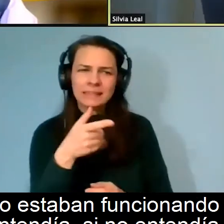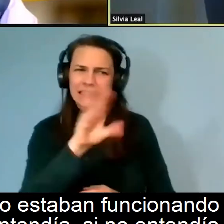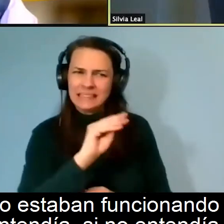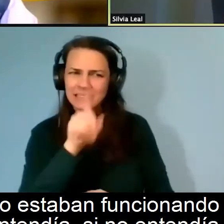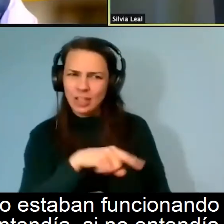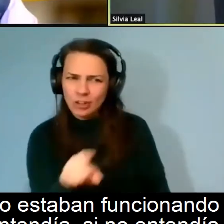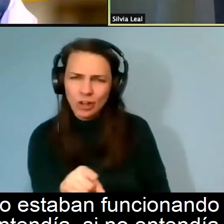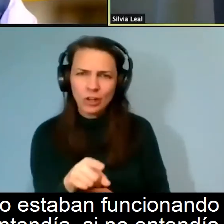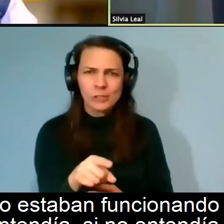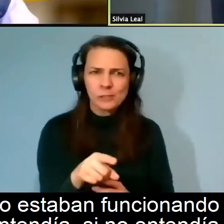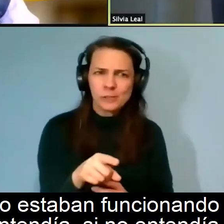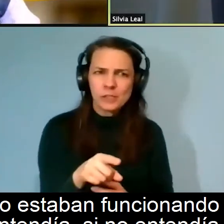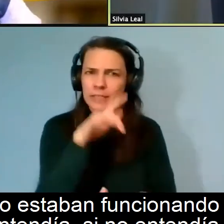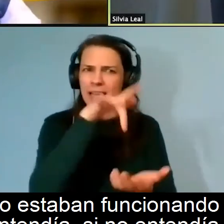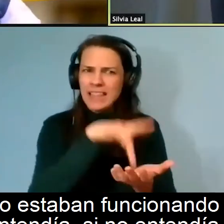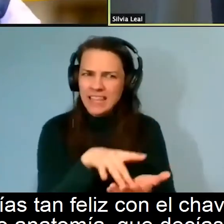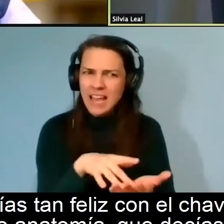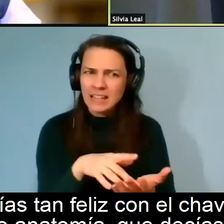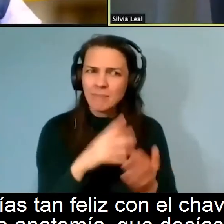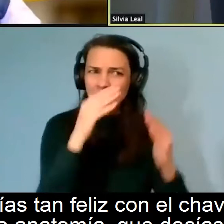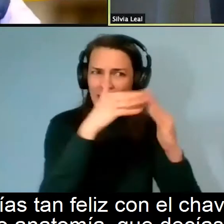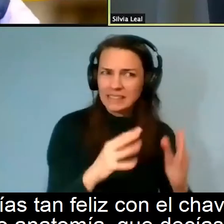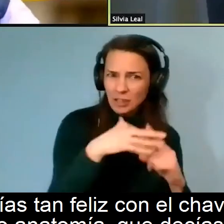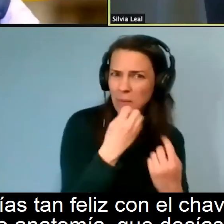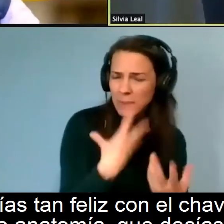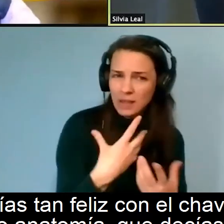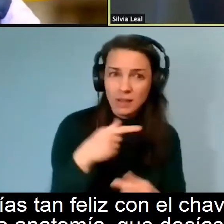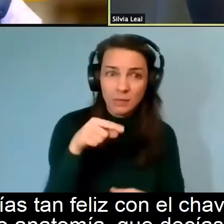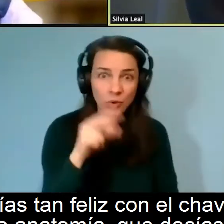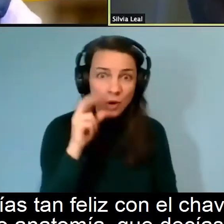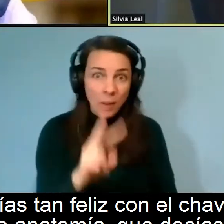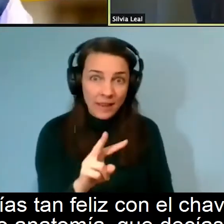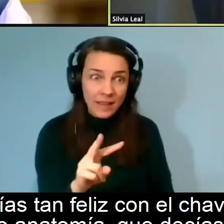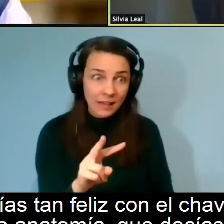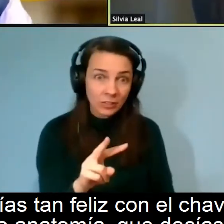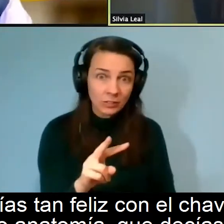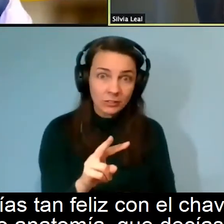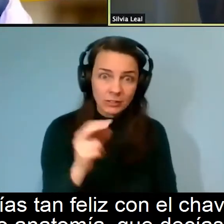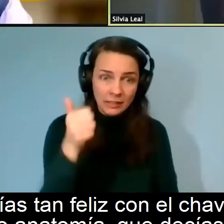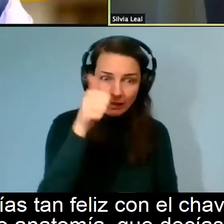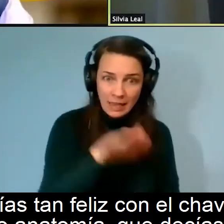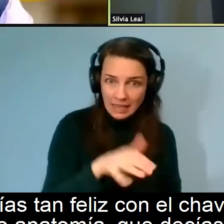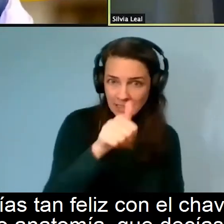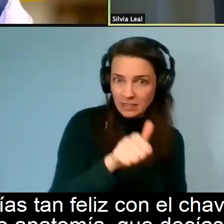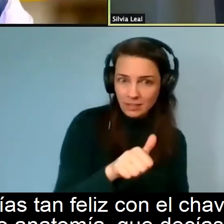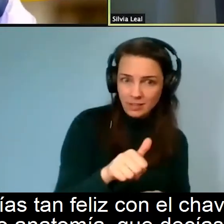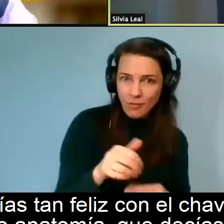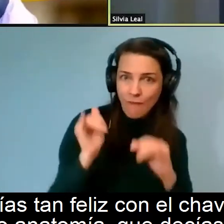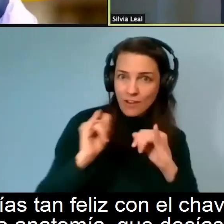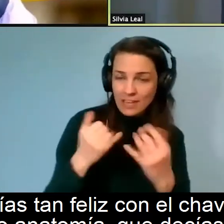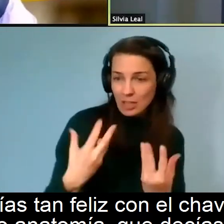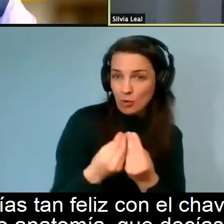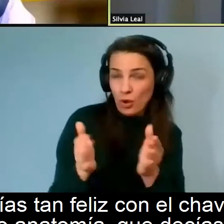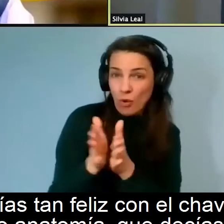no entendía, que si ese día había estado bien en casa, pero le veías tan feliz con el chaval de al lado, con la tecnología,